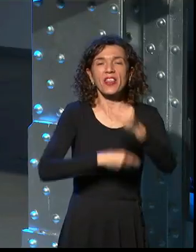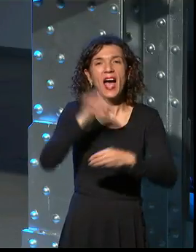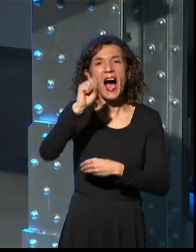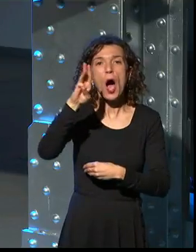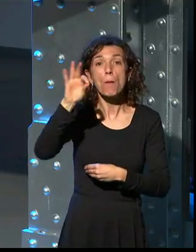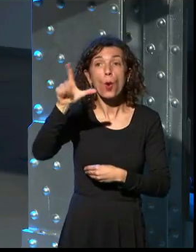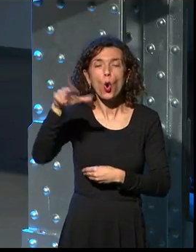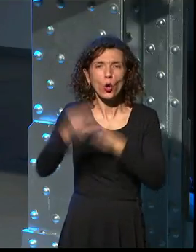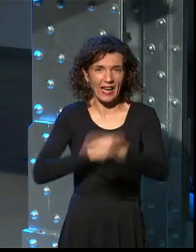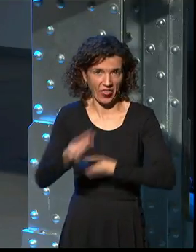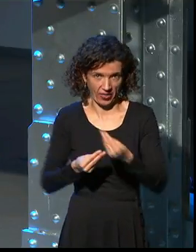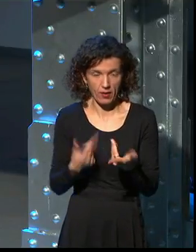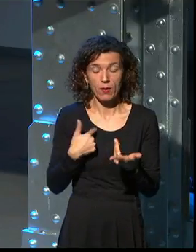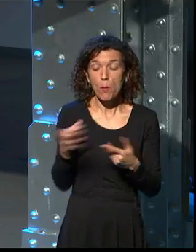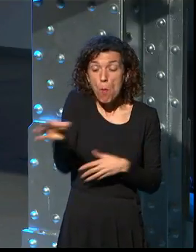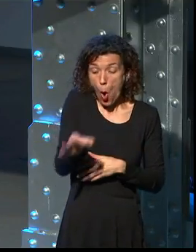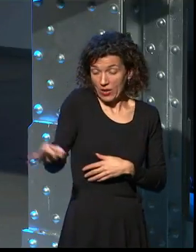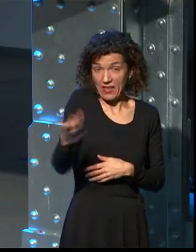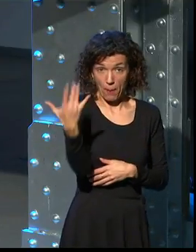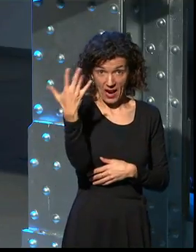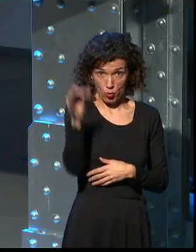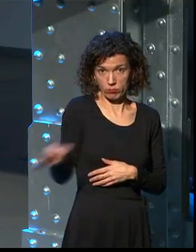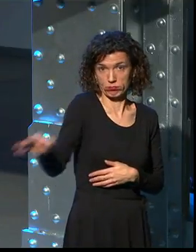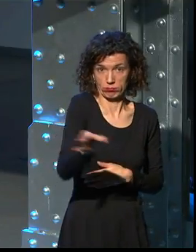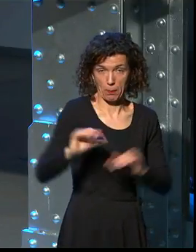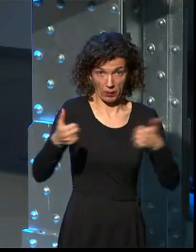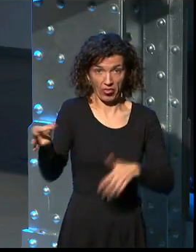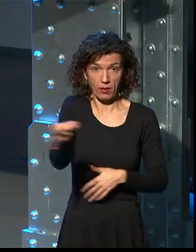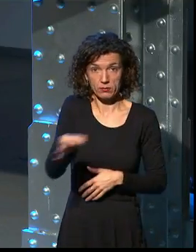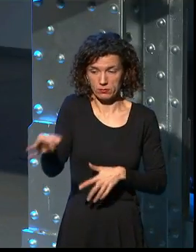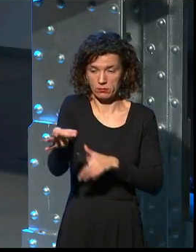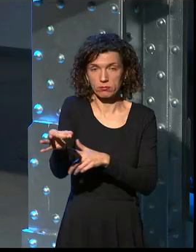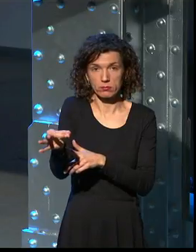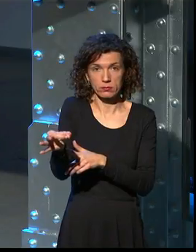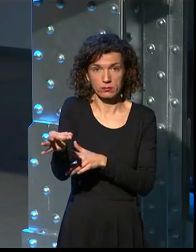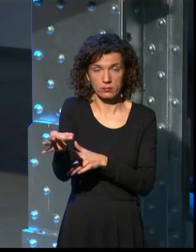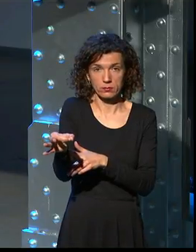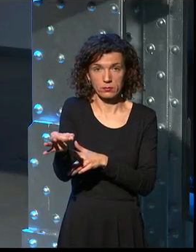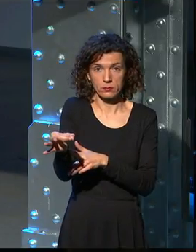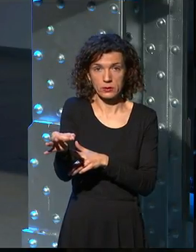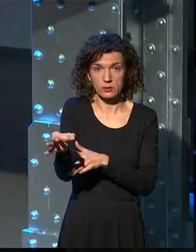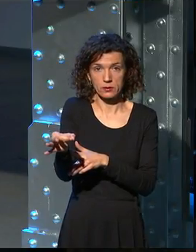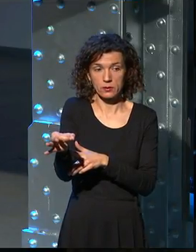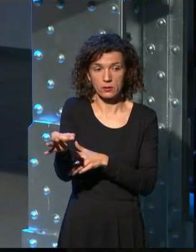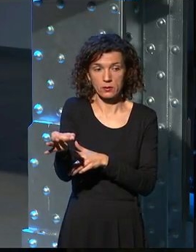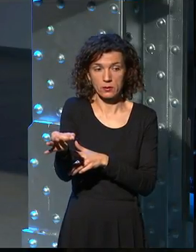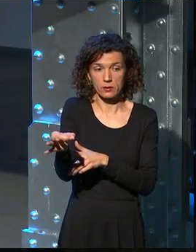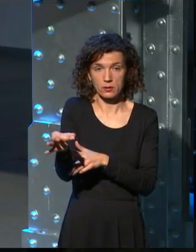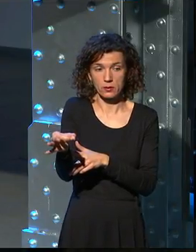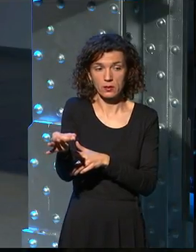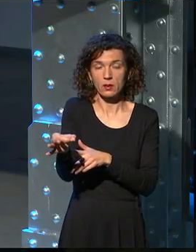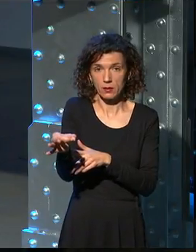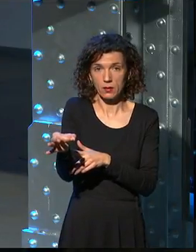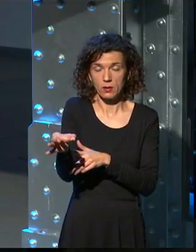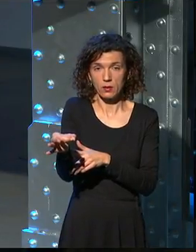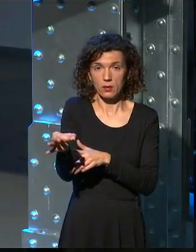Apolo está sosteniendo la moneda en una mano inicialmente y dirige la otra mano para agarrar